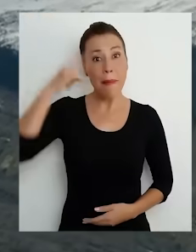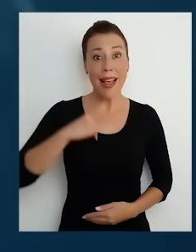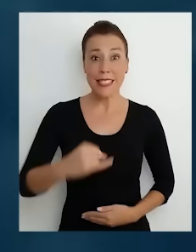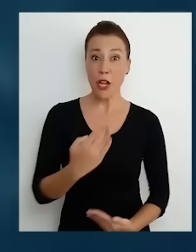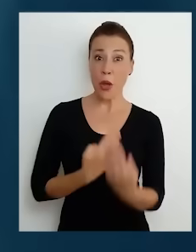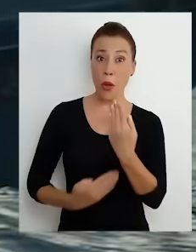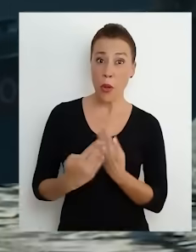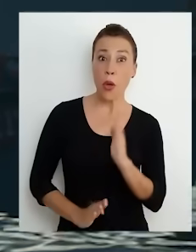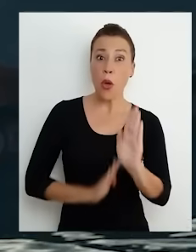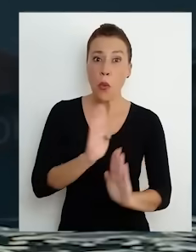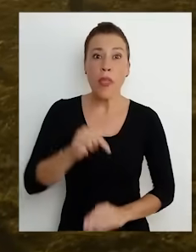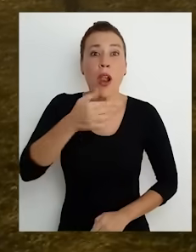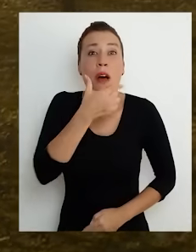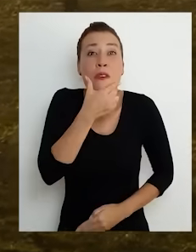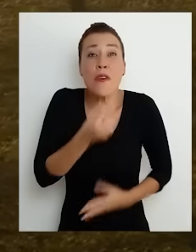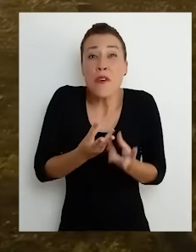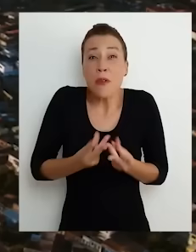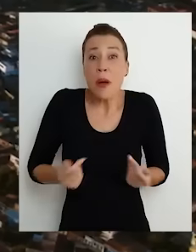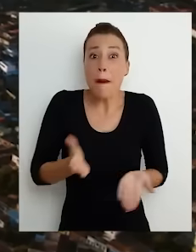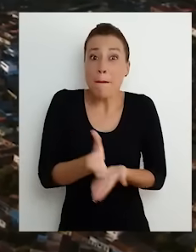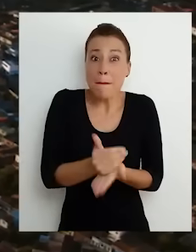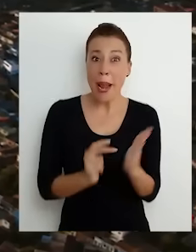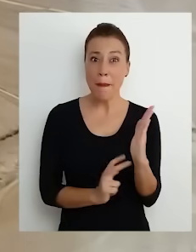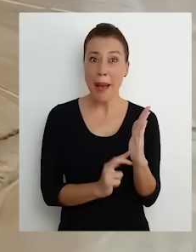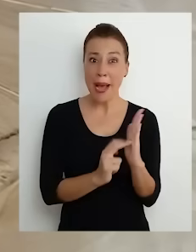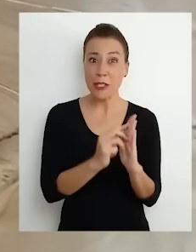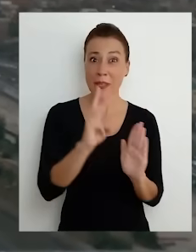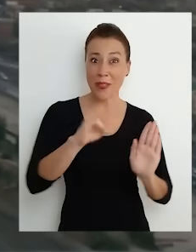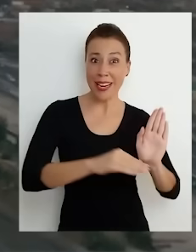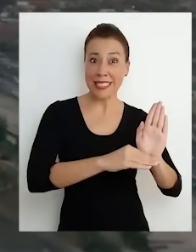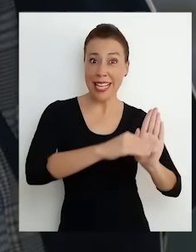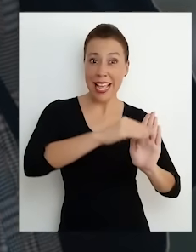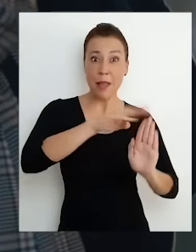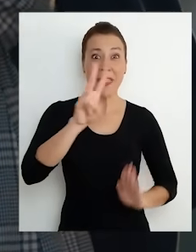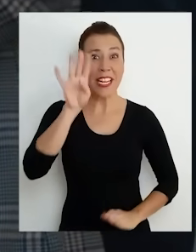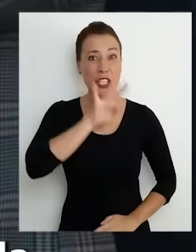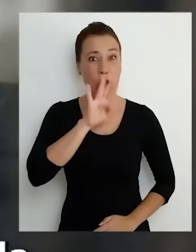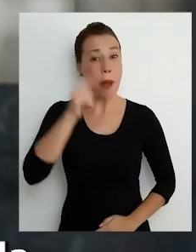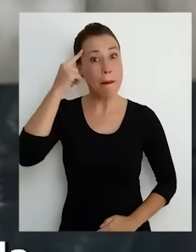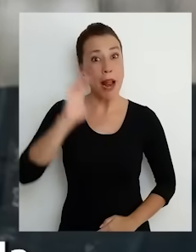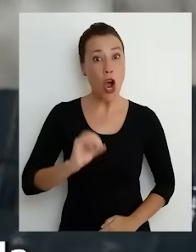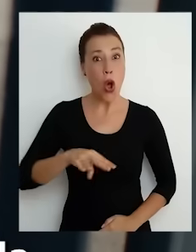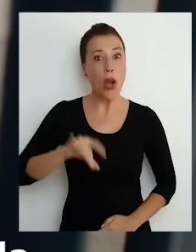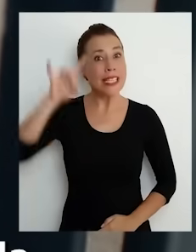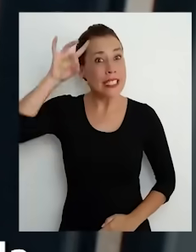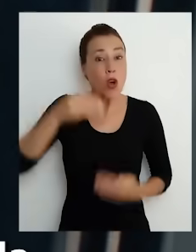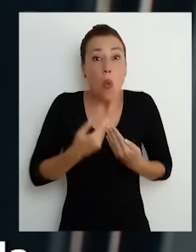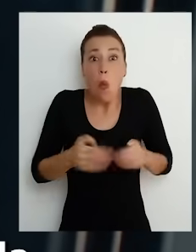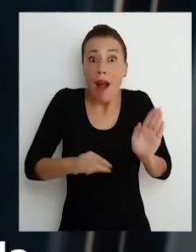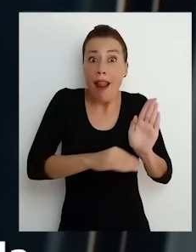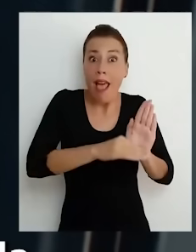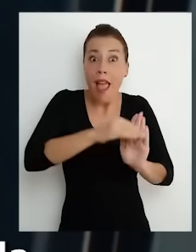Para seguir cuidándonos, simplificamos el plan paso a paso. Tres fases, tres colores. Para que Connie sepa que en